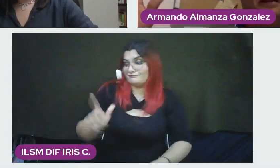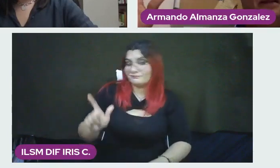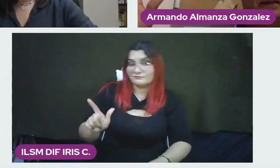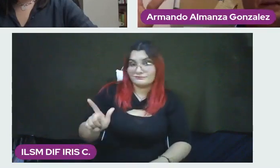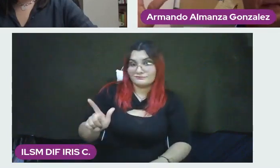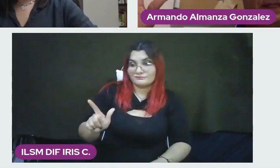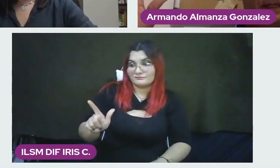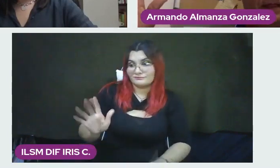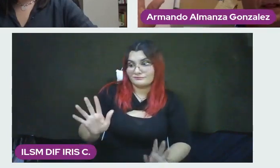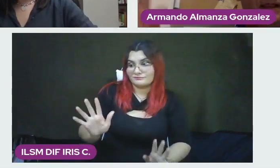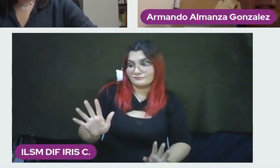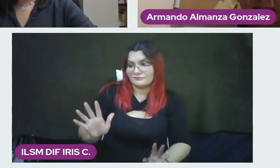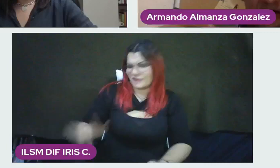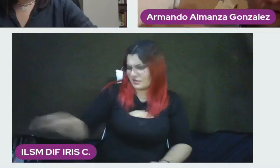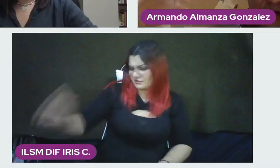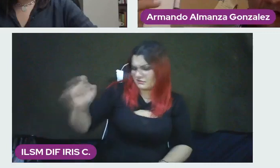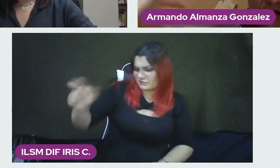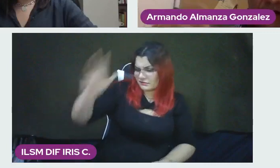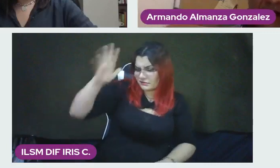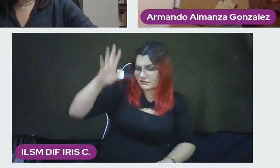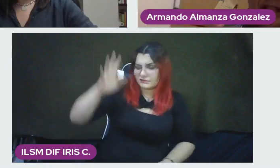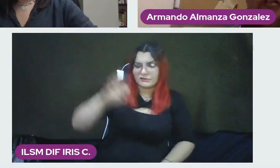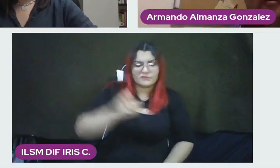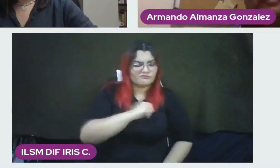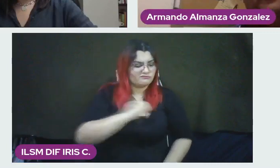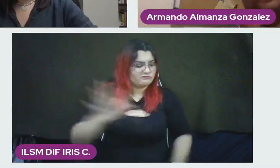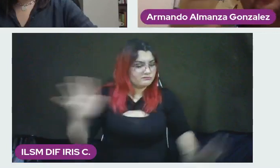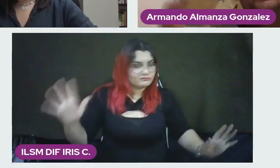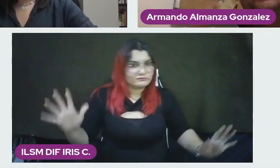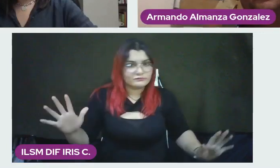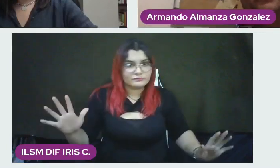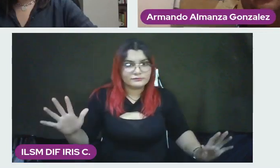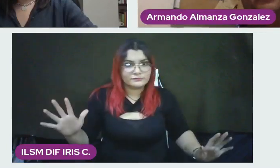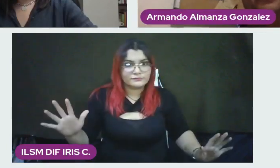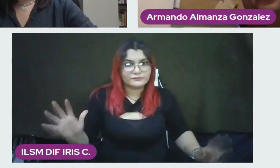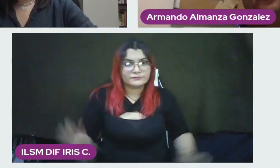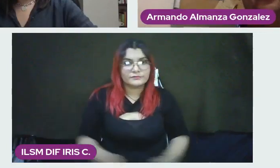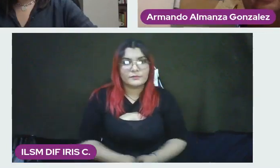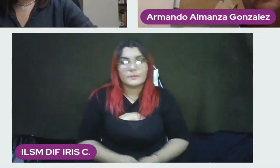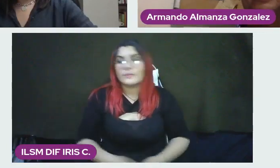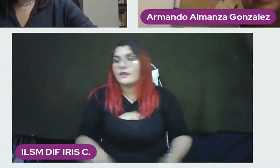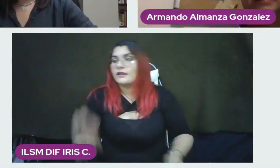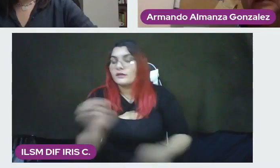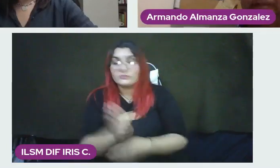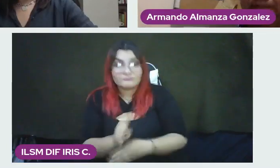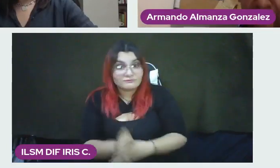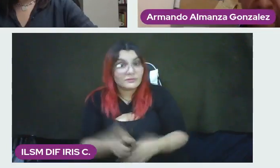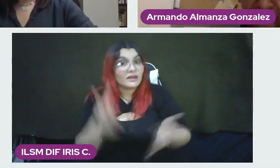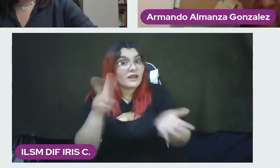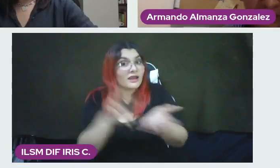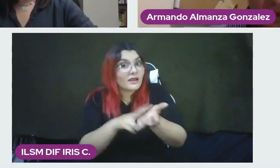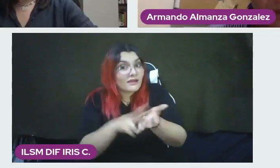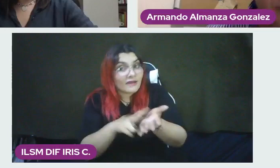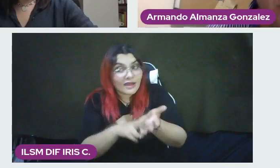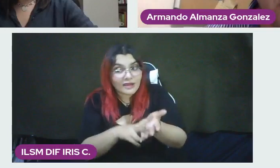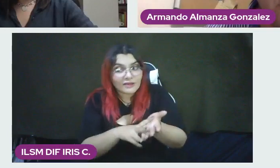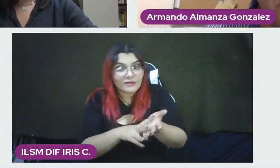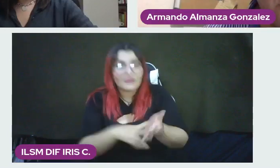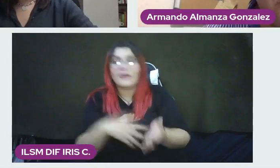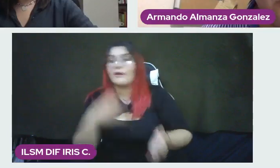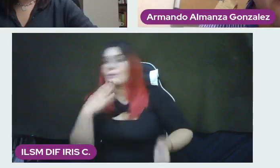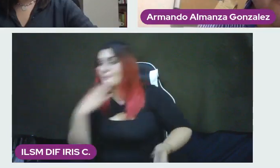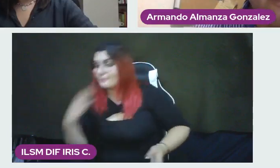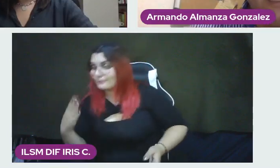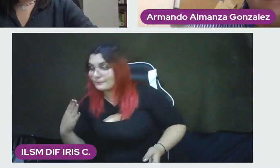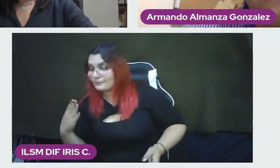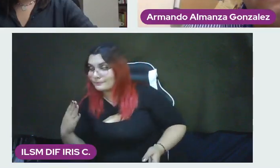mal. Y esto, bien o mal, son esos juicios de valor que nosotros vamos a dar. Por eso,